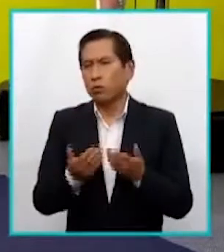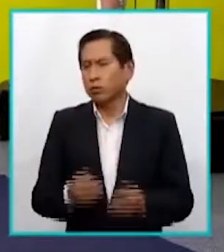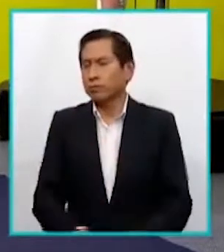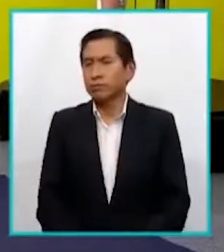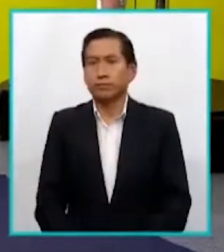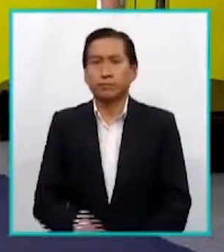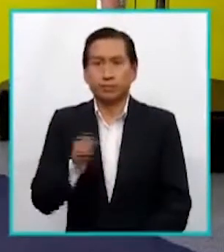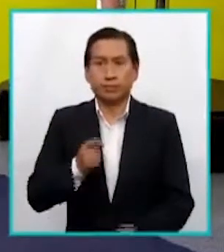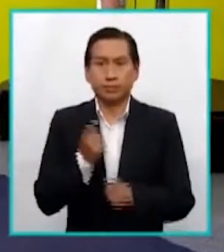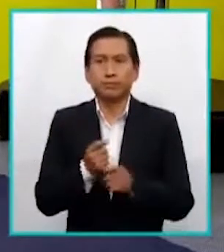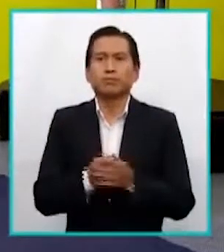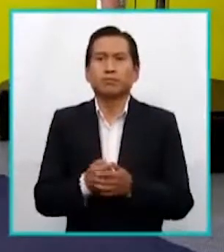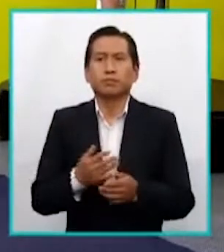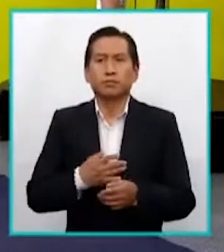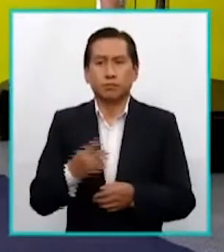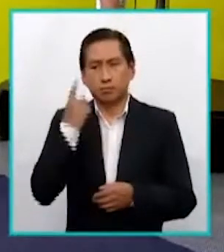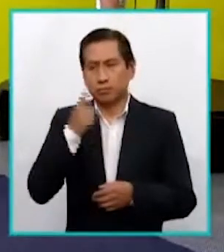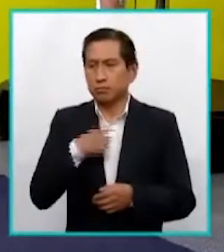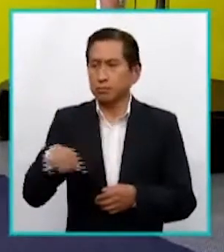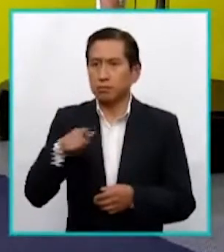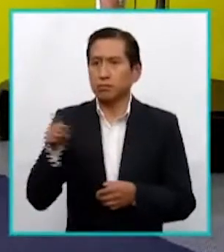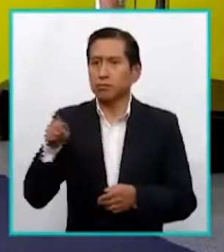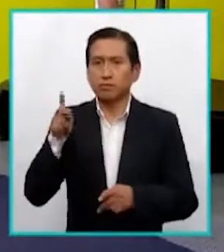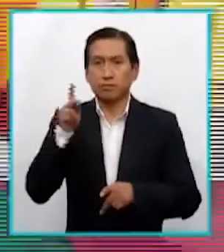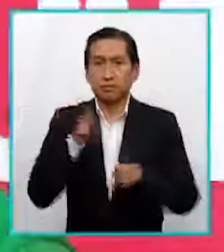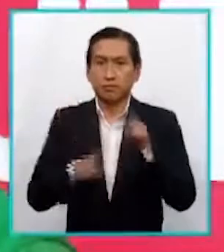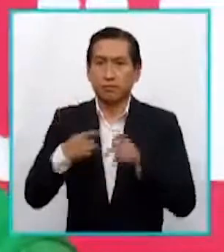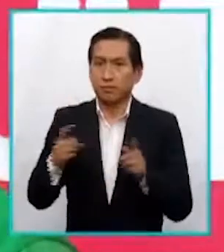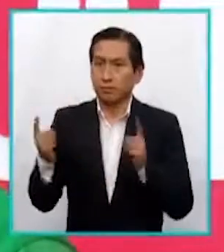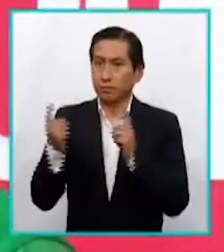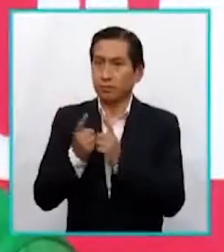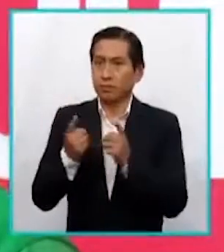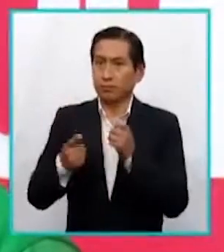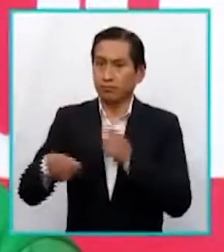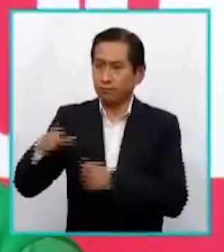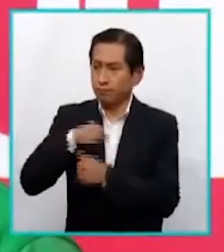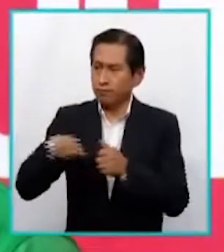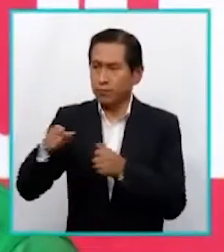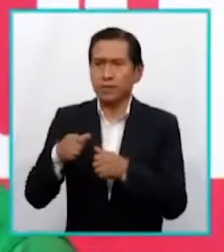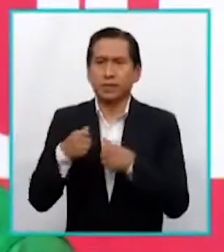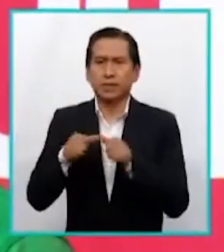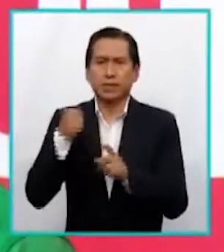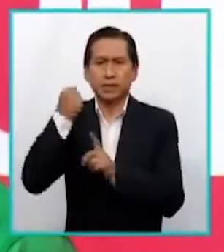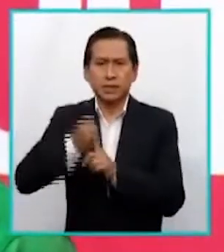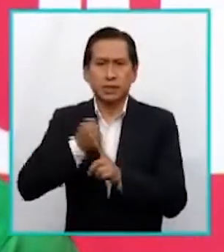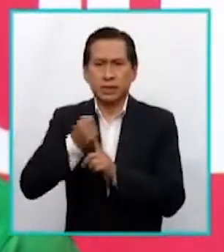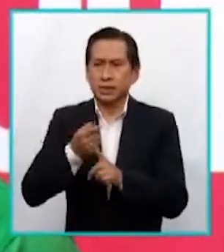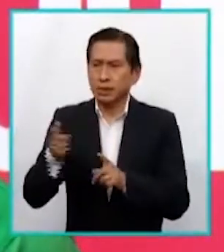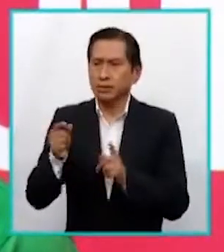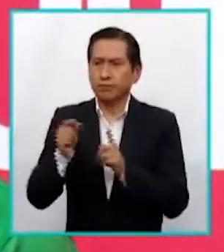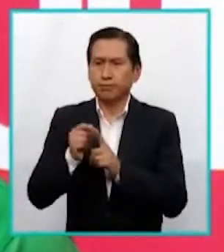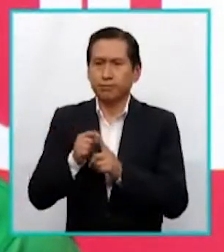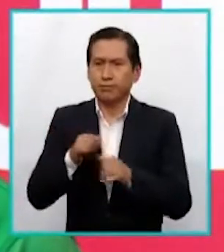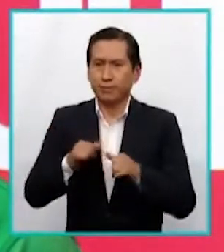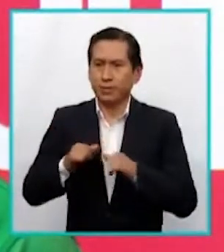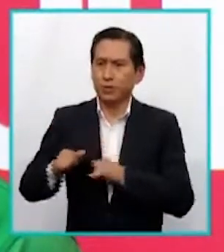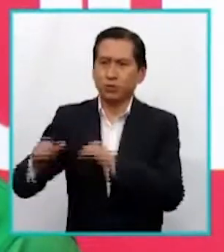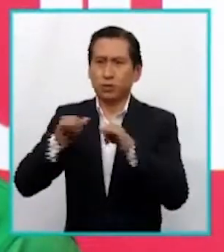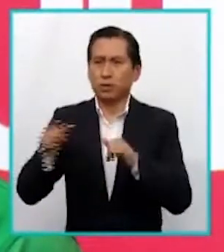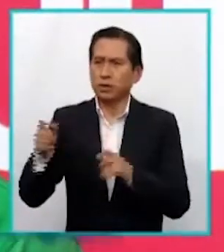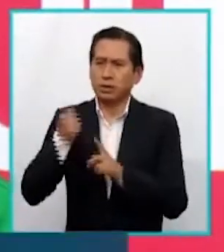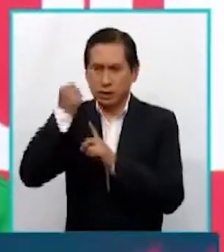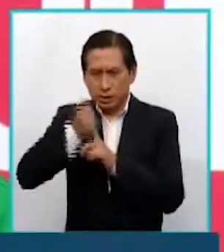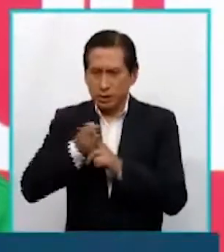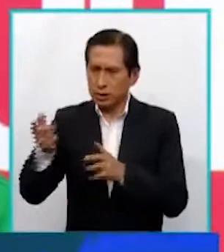Sí, porque justamente creo que hemos transitado con esa gente que ahorita la sigue luchando, como nosotros de cierta manera, y están ahí como que